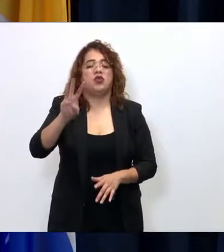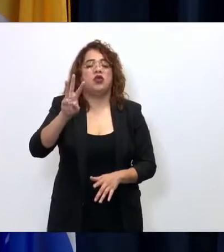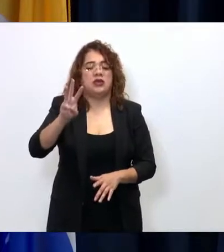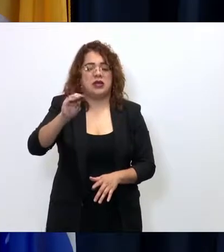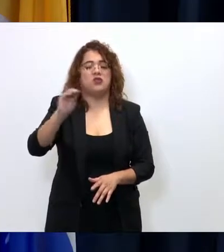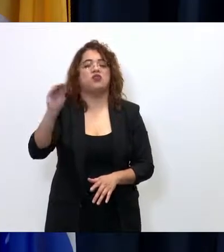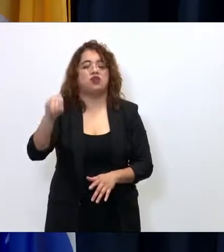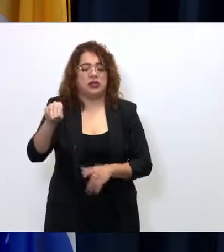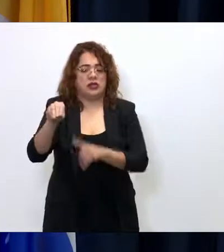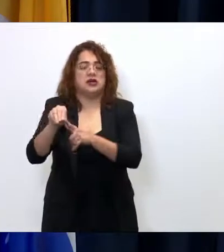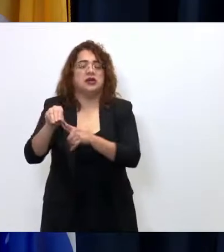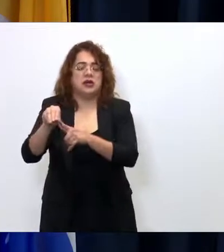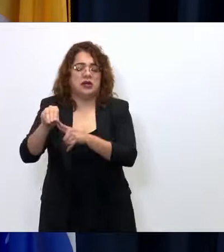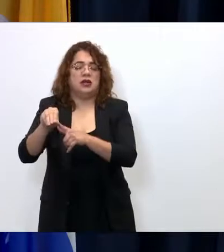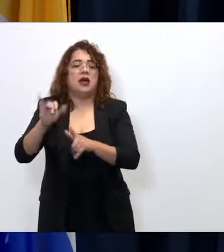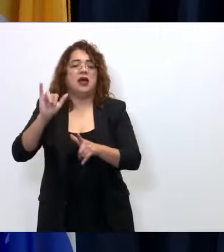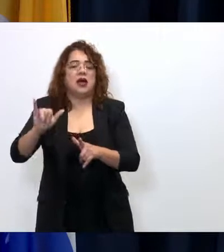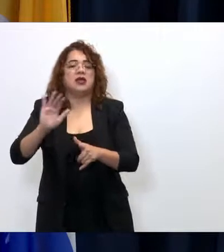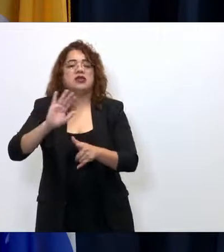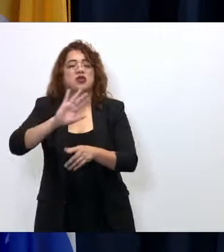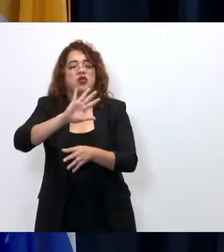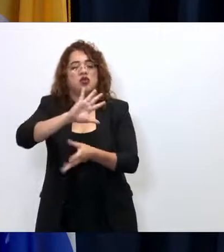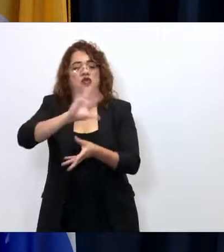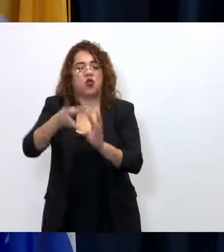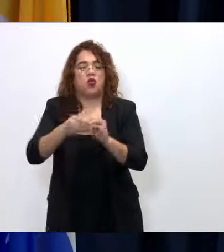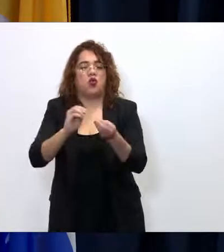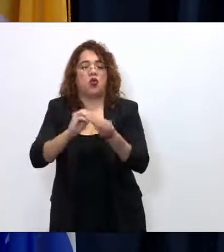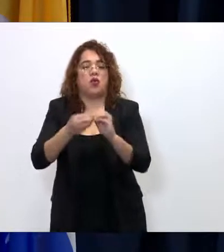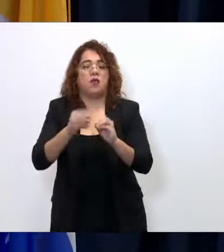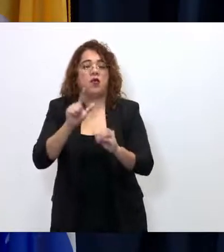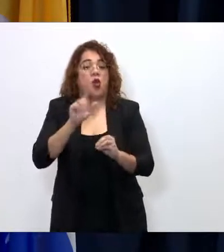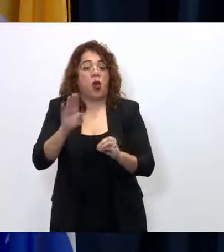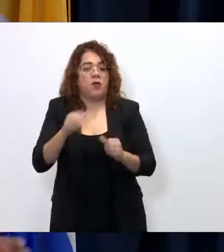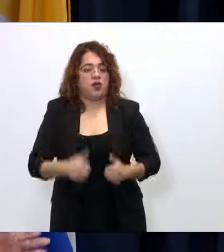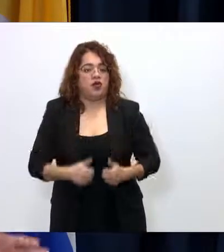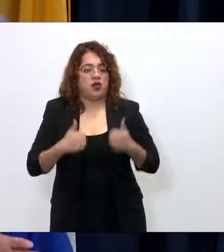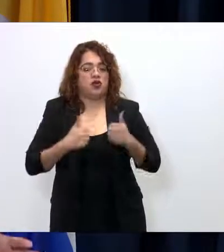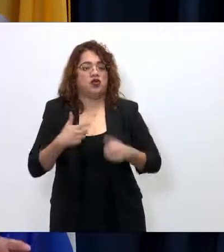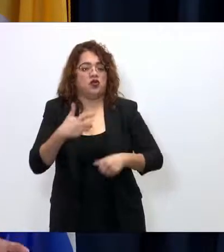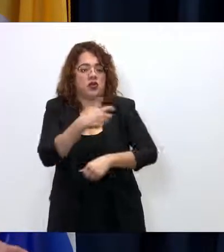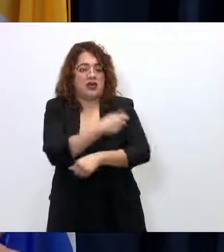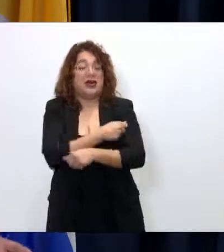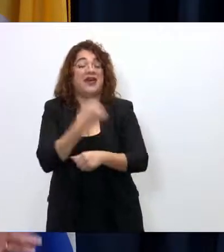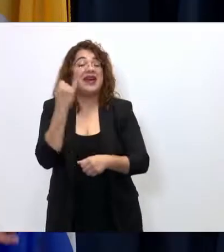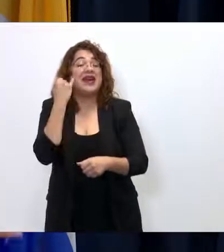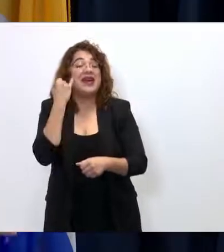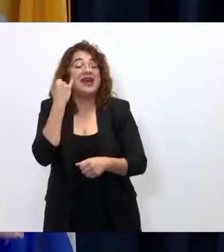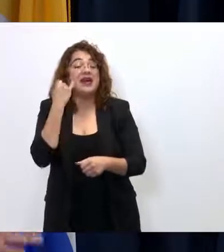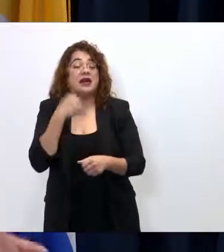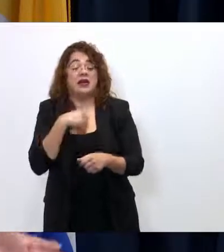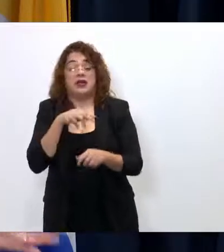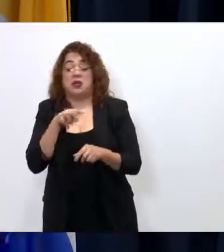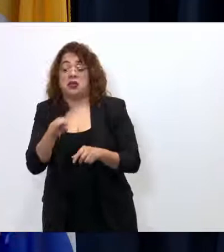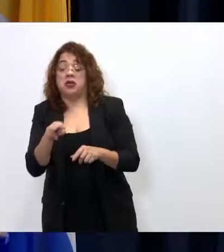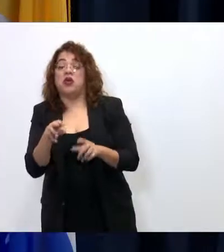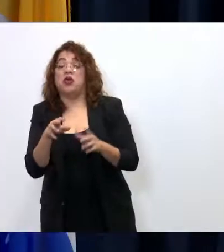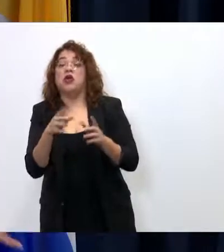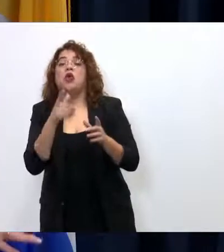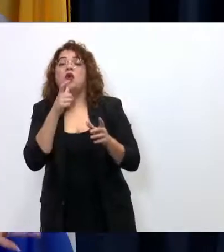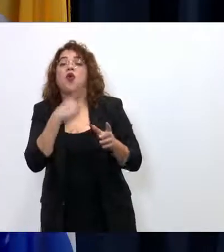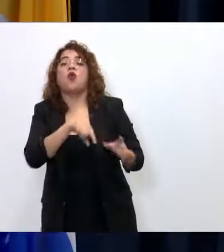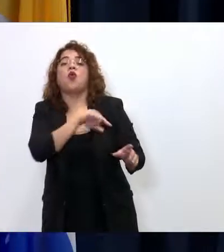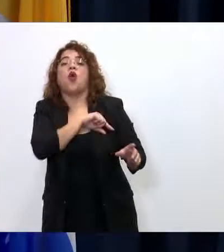34.6% de nuestros residentes que se han recibido una vacuna. Y si quitamos solamente a las personas que son